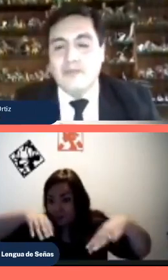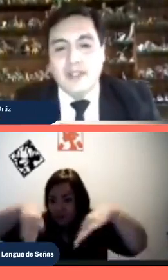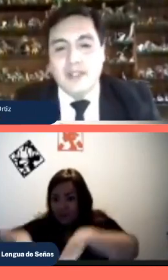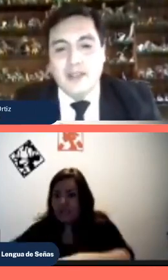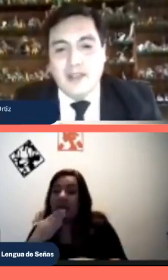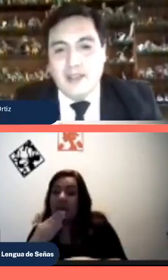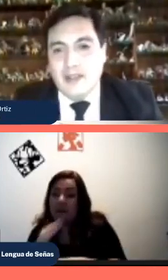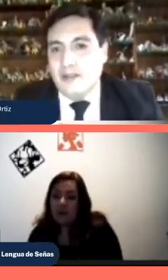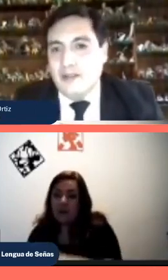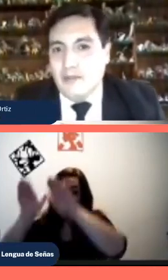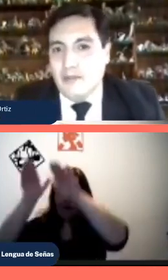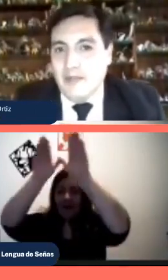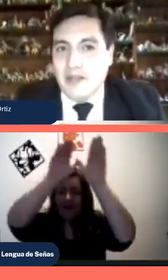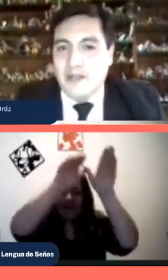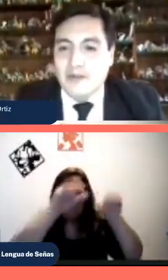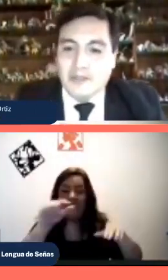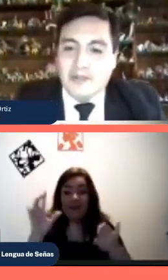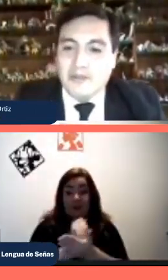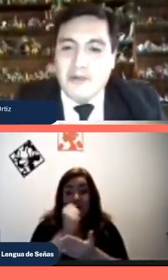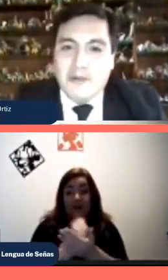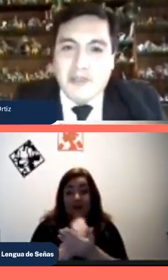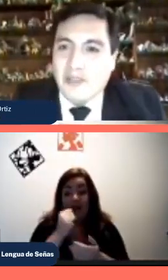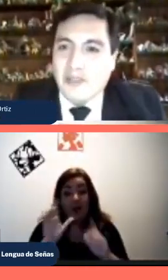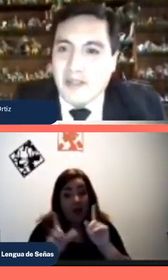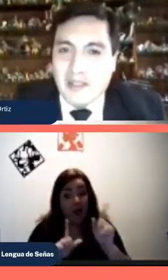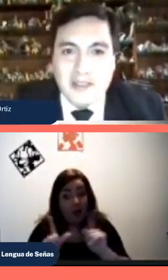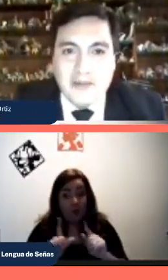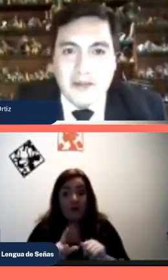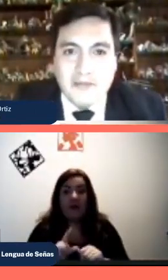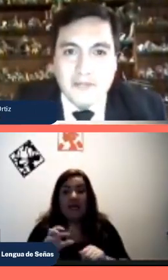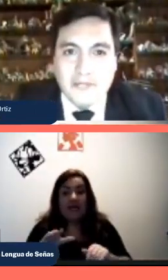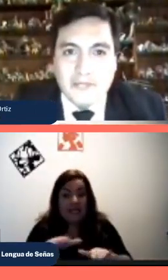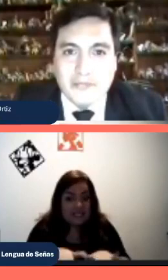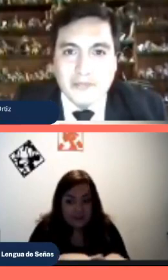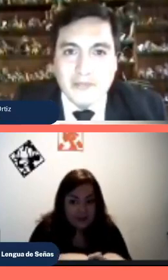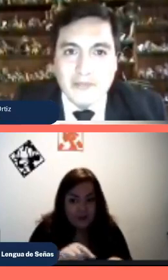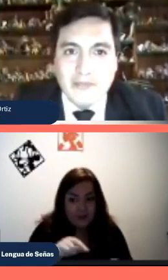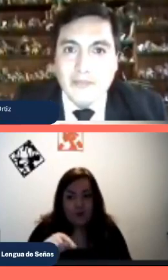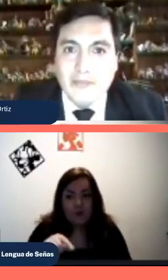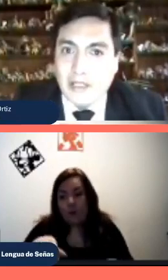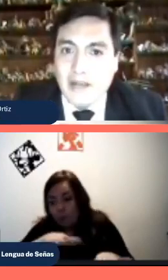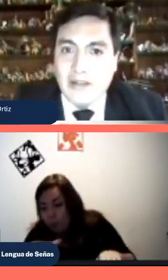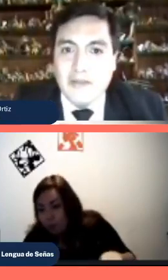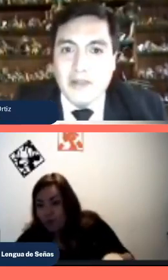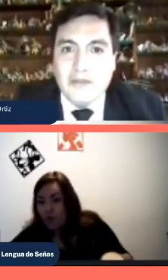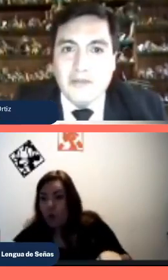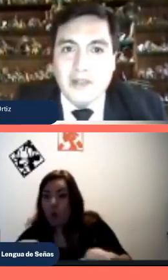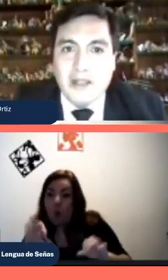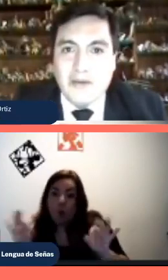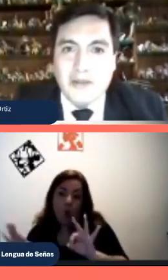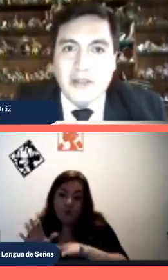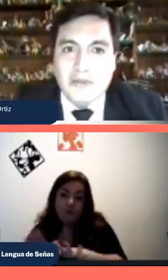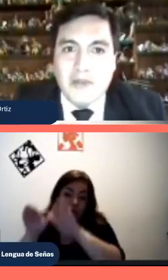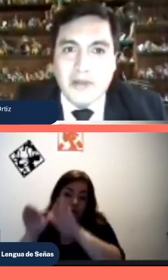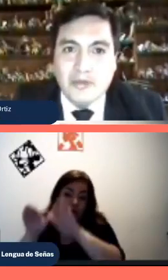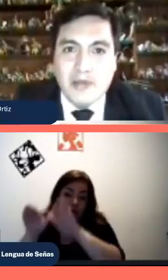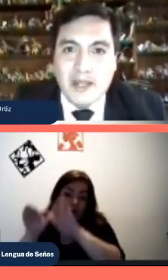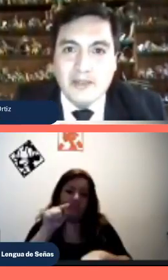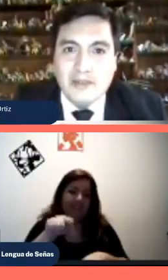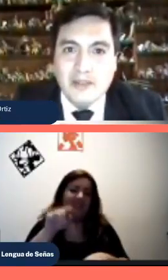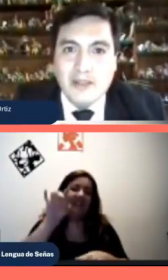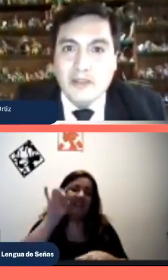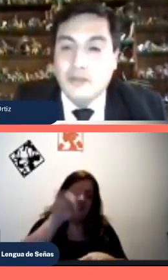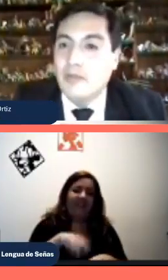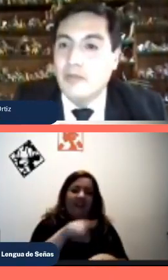algún reptil marino o un pterosaurio, ya saben a quién llamar. Destacable también la labor de don Mario